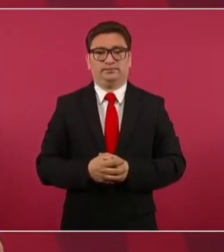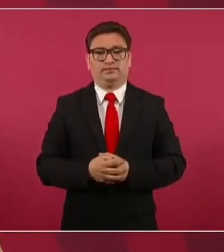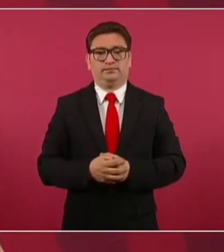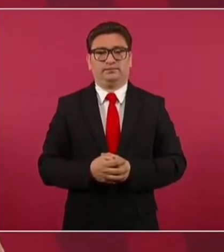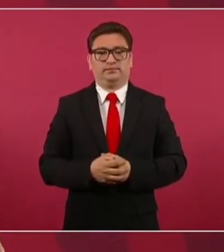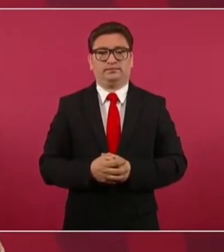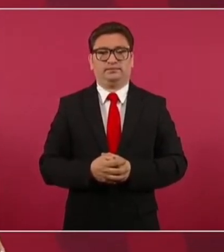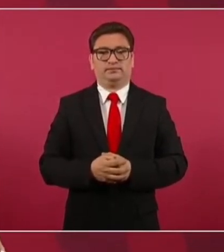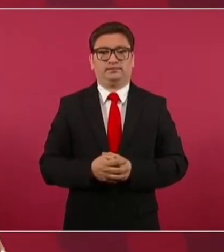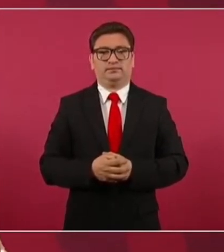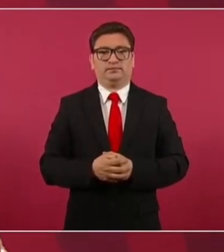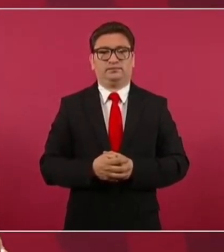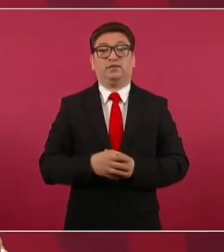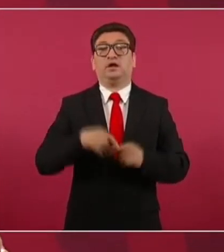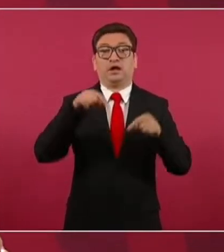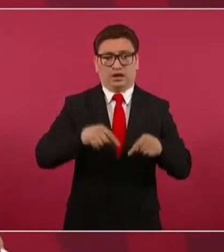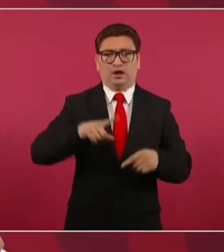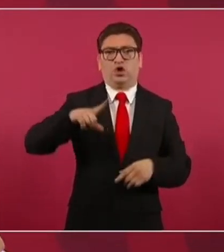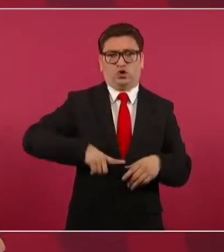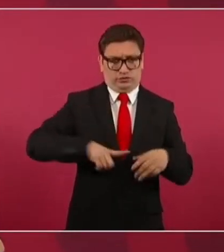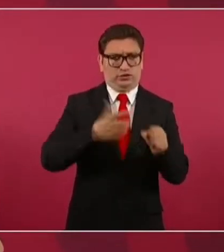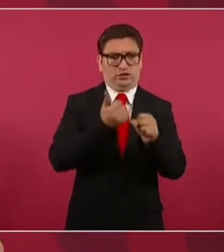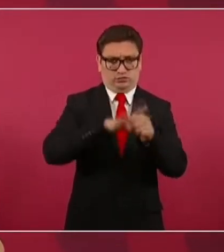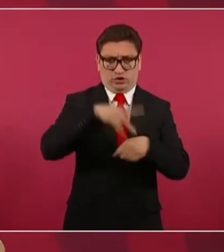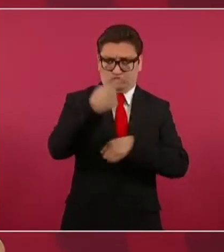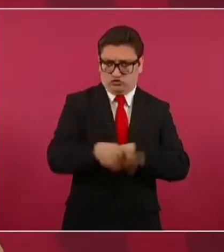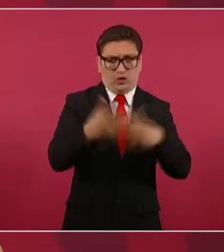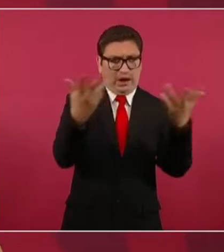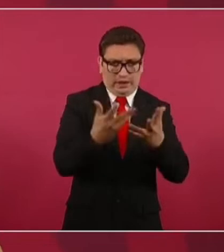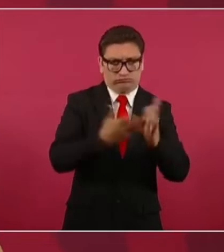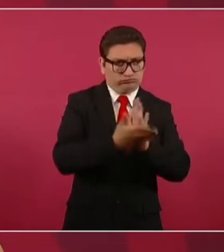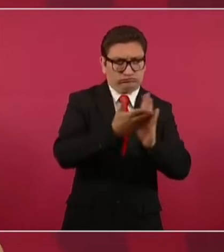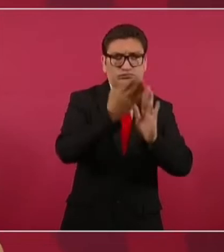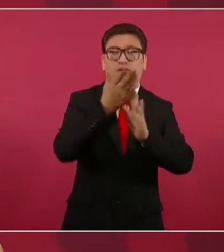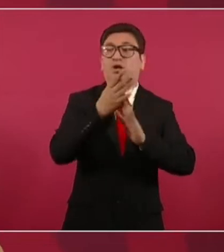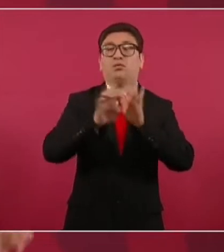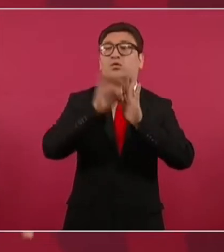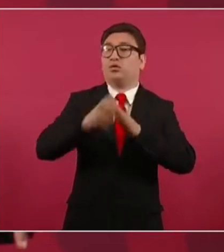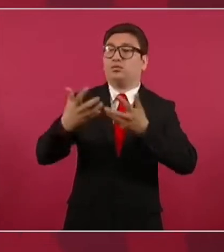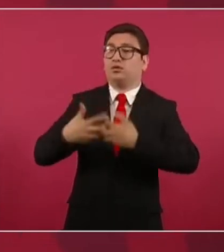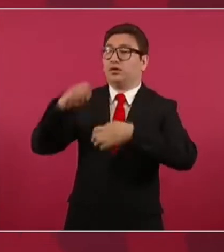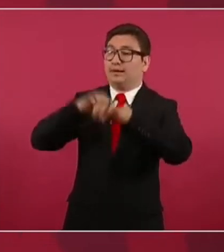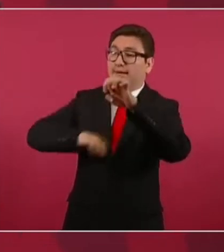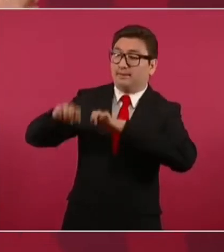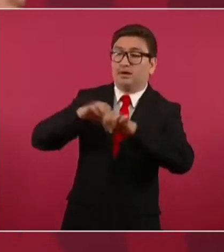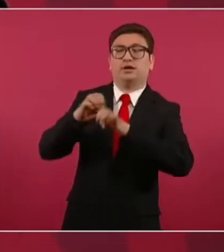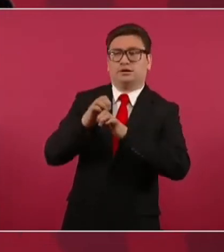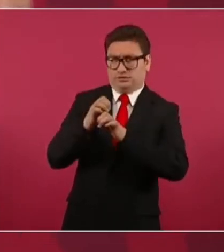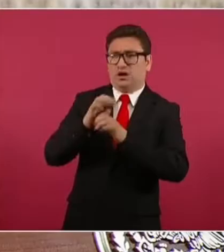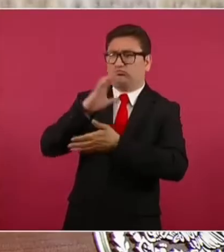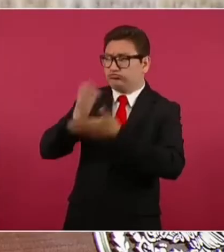vamos a decir, por administración de manera directa. Se contratan las empresas, pero la conducción